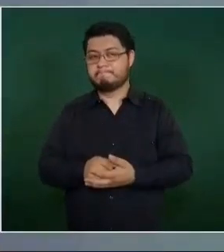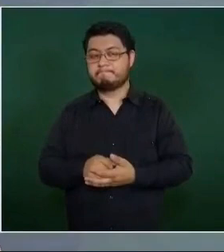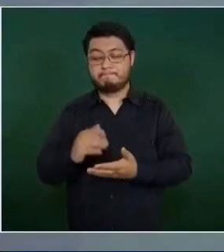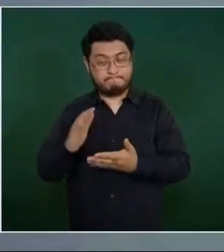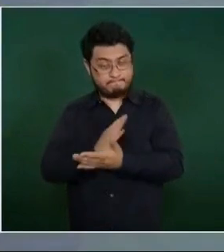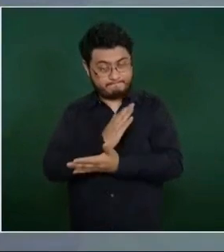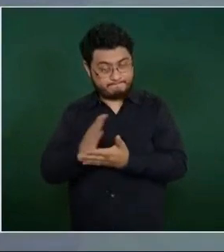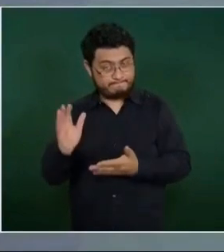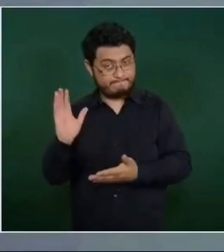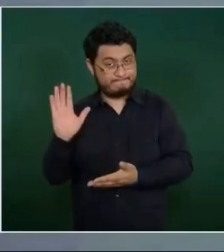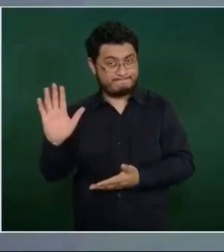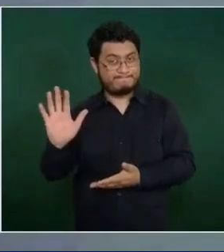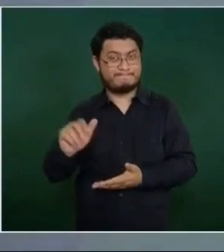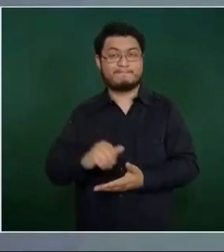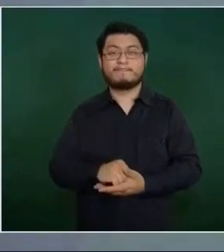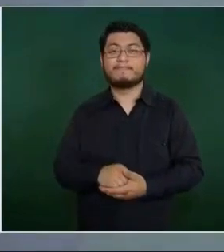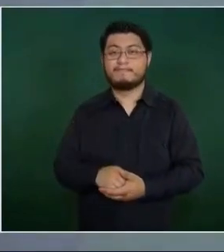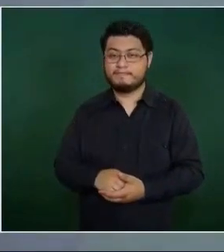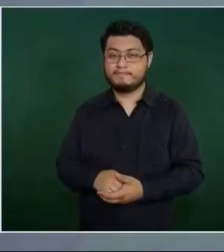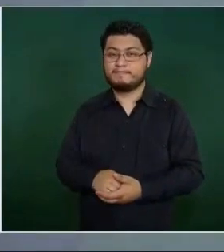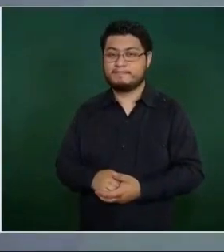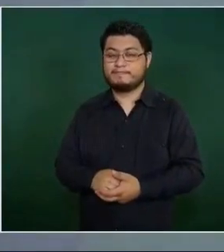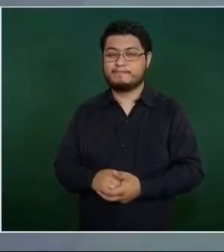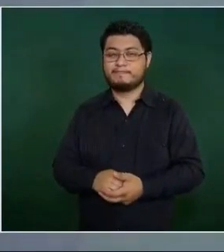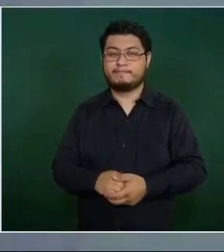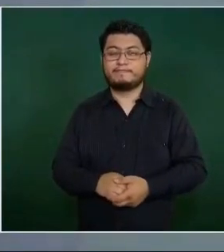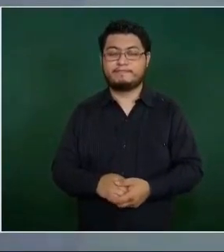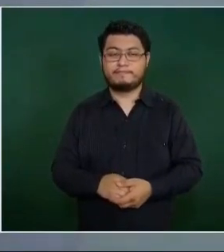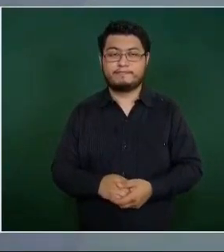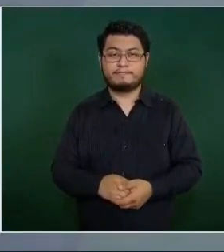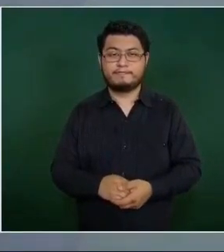Ah, como